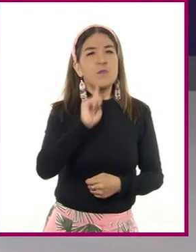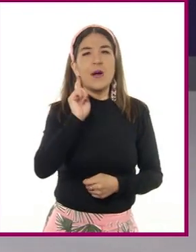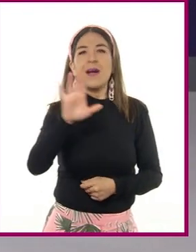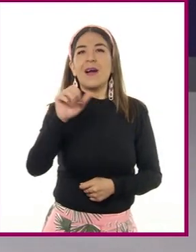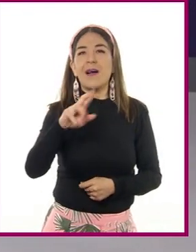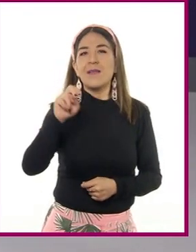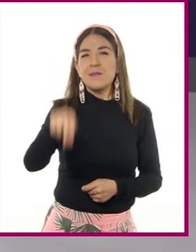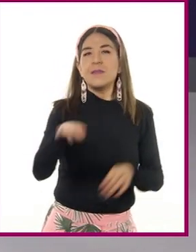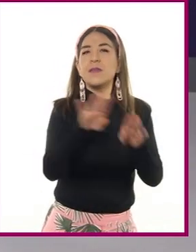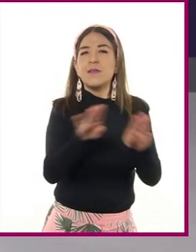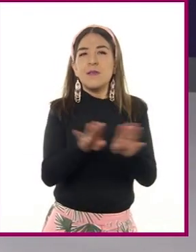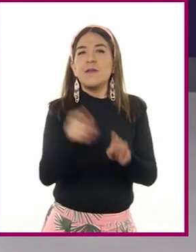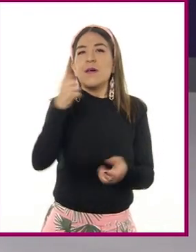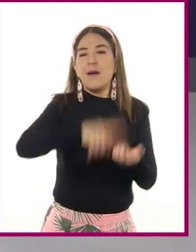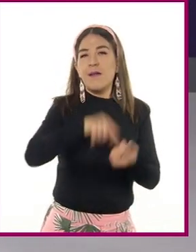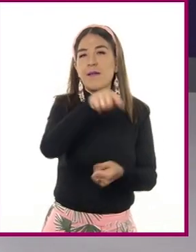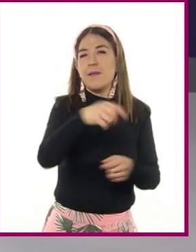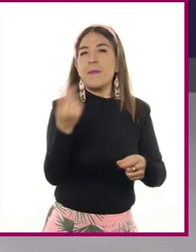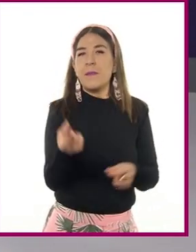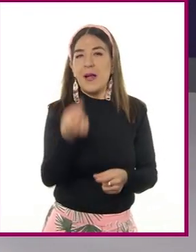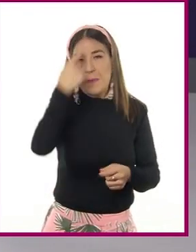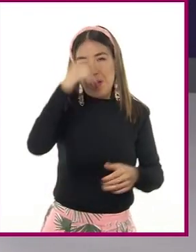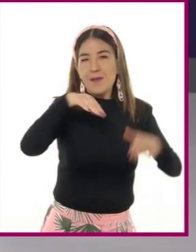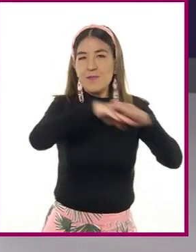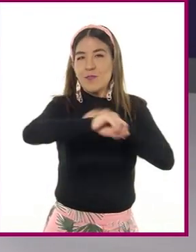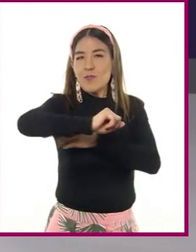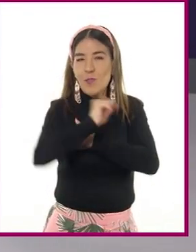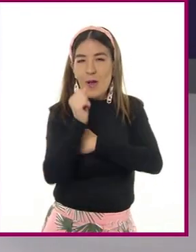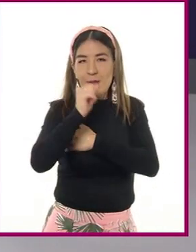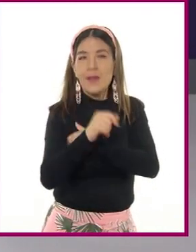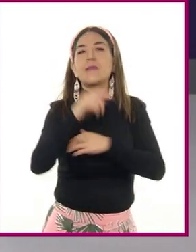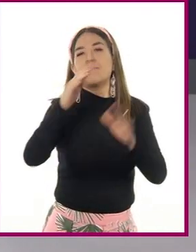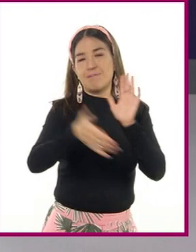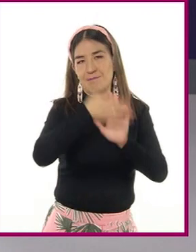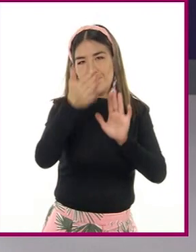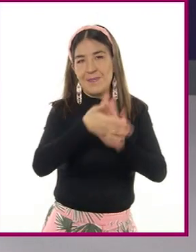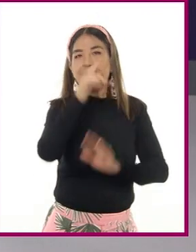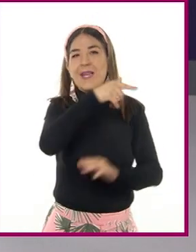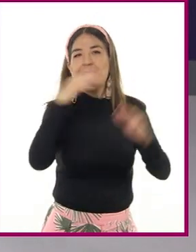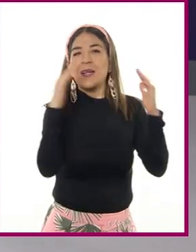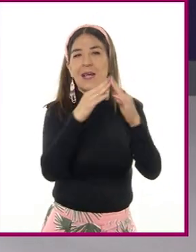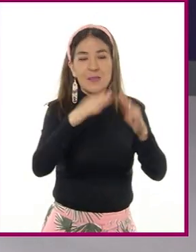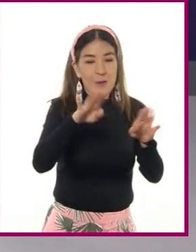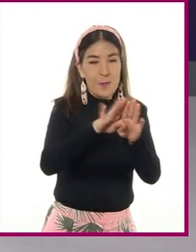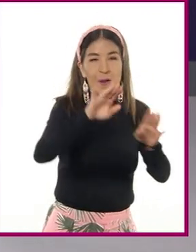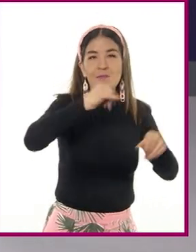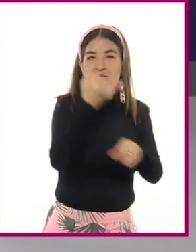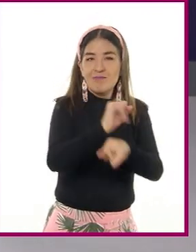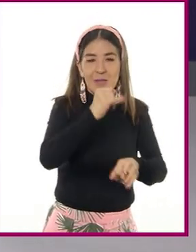abrir un refugio para perros, por eso les construirá casas, una junto a la